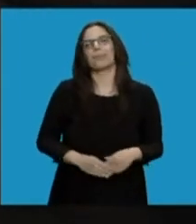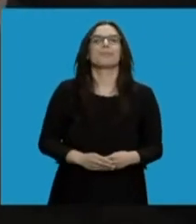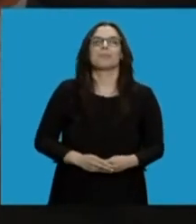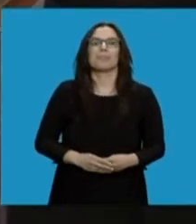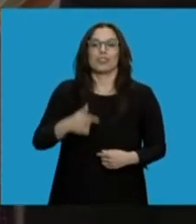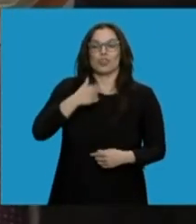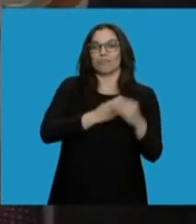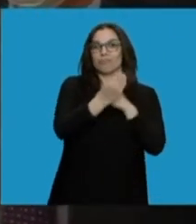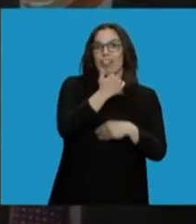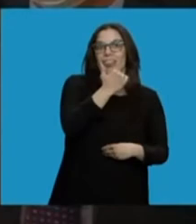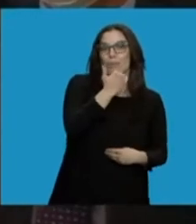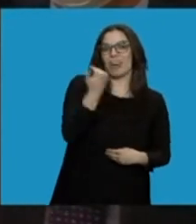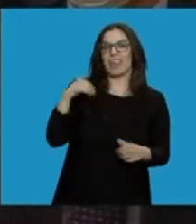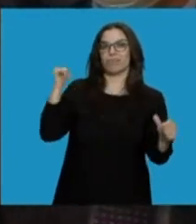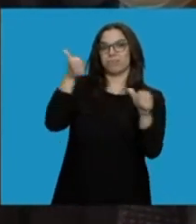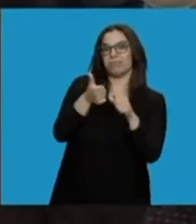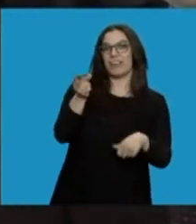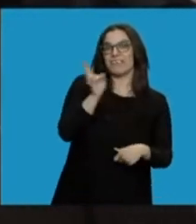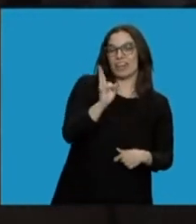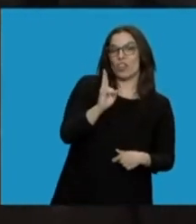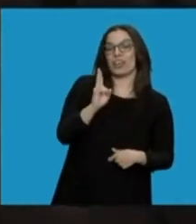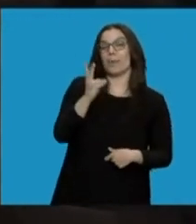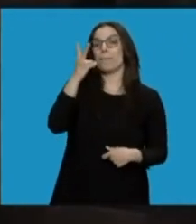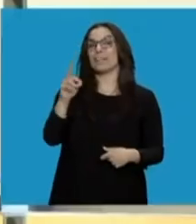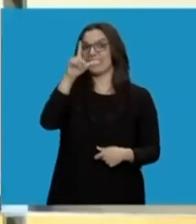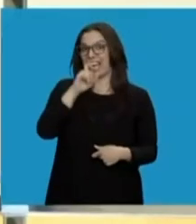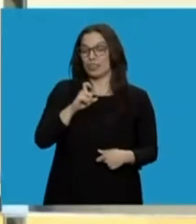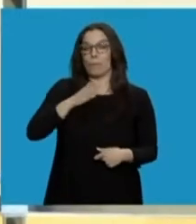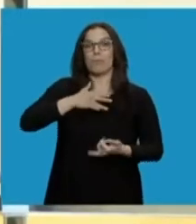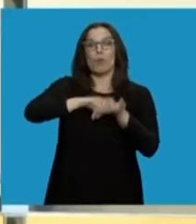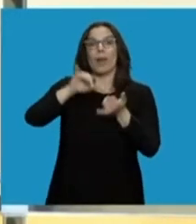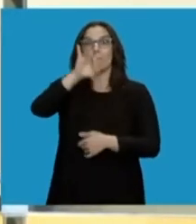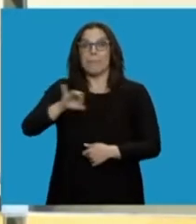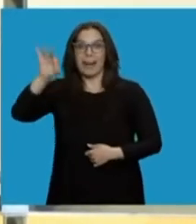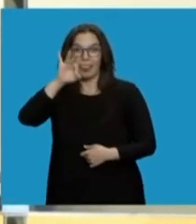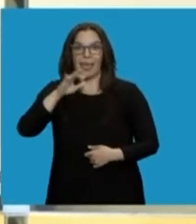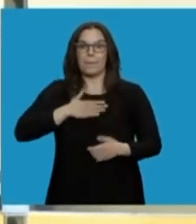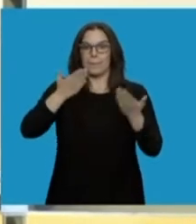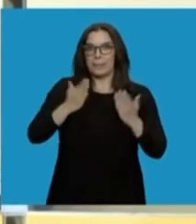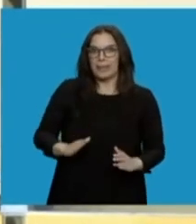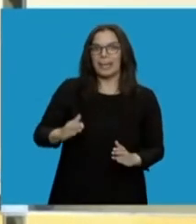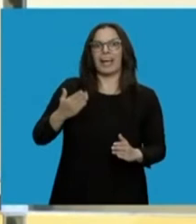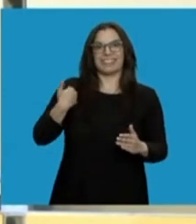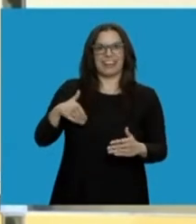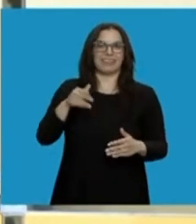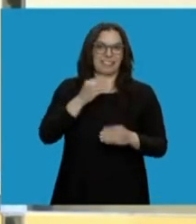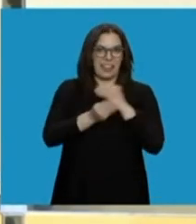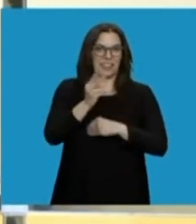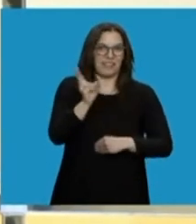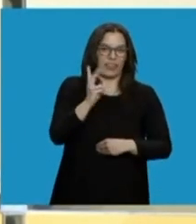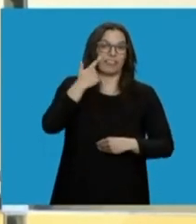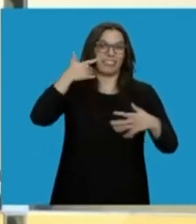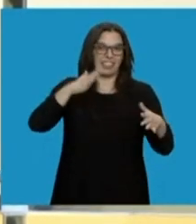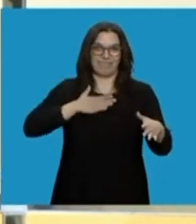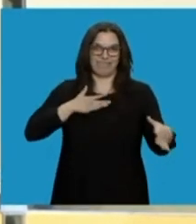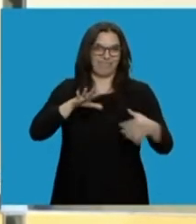uno que es de Zamora, que lleva 20 años en Valladolid, casado con una palentina, fíjense si soy de Castilla y León, con una hija ya de Valladolid. Y para mí es,